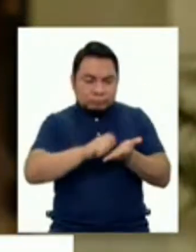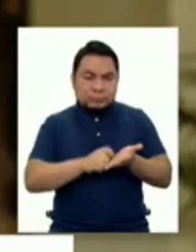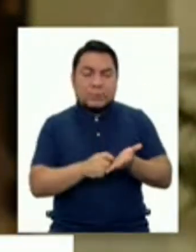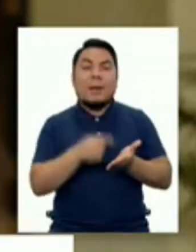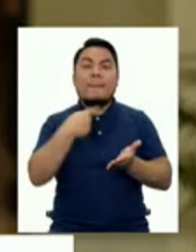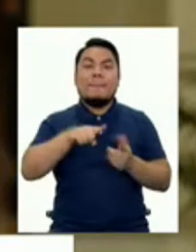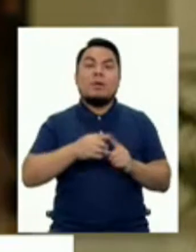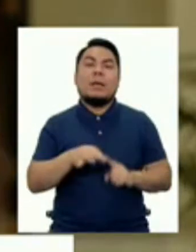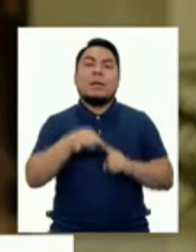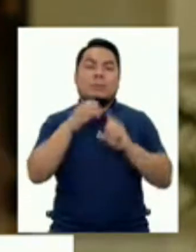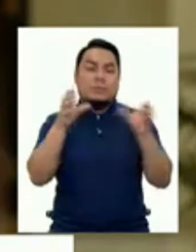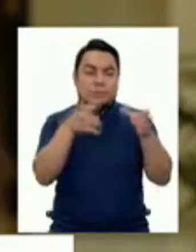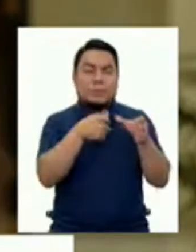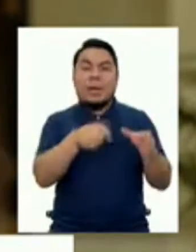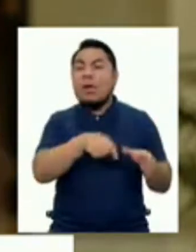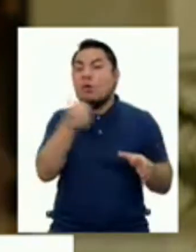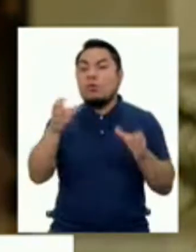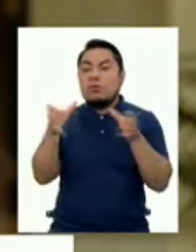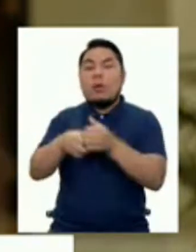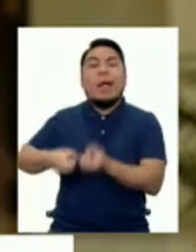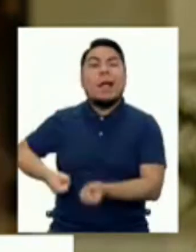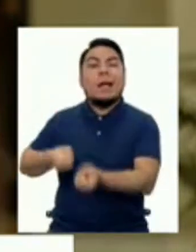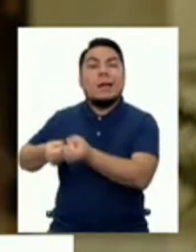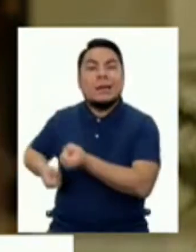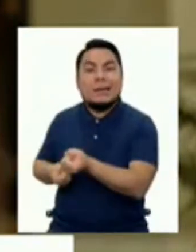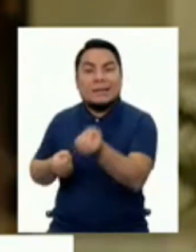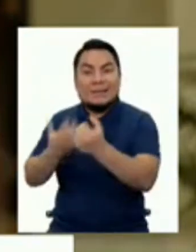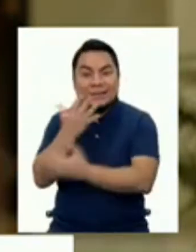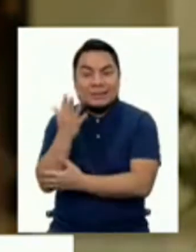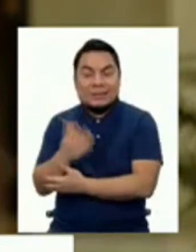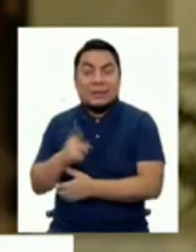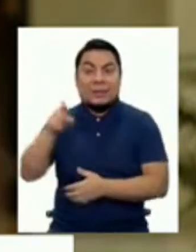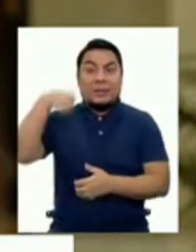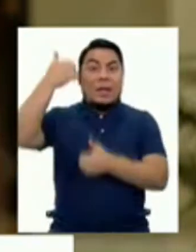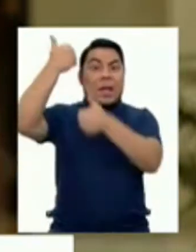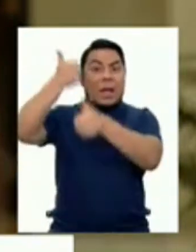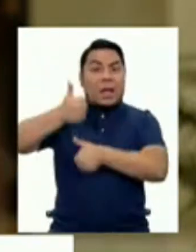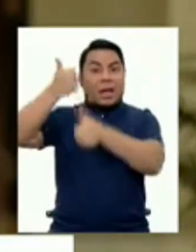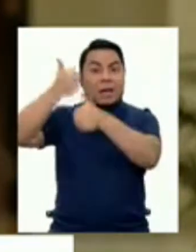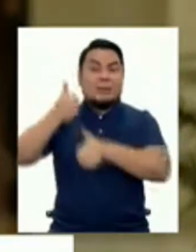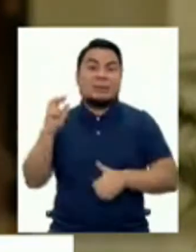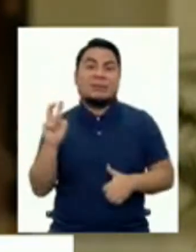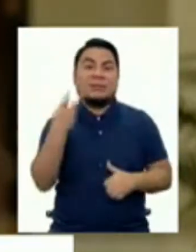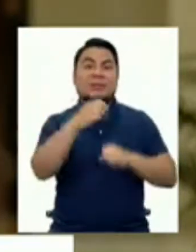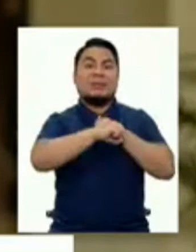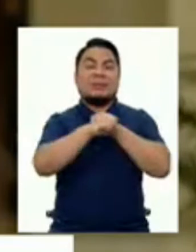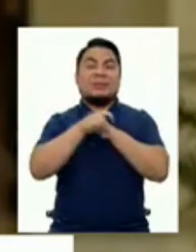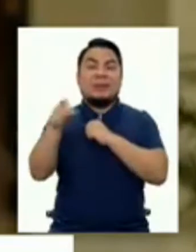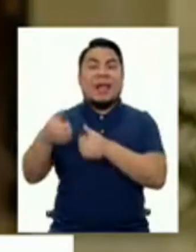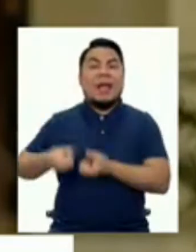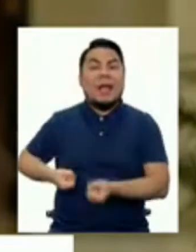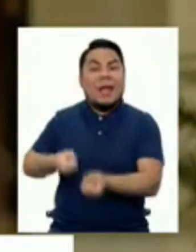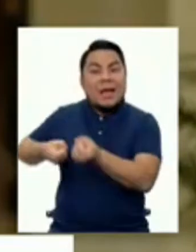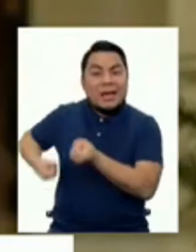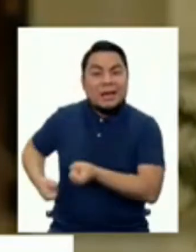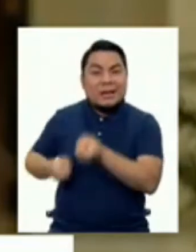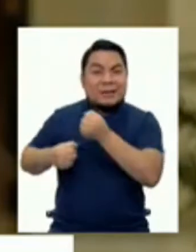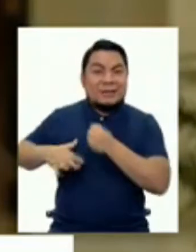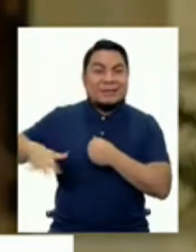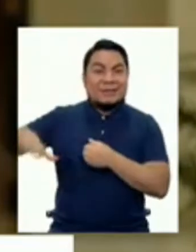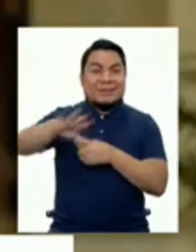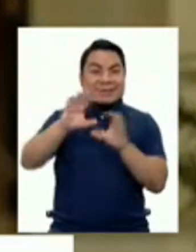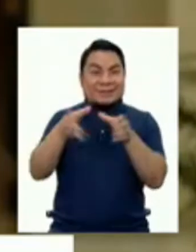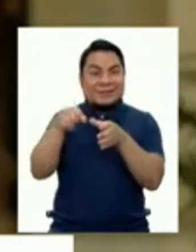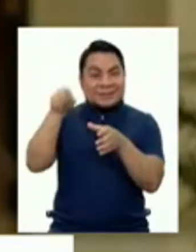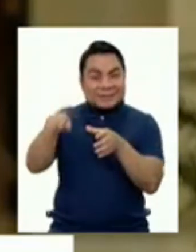FAE agrícola. Ahora en agosto empieza la segunda campaña del año del sector agrícola.